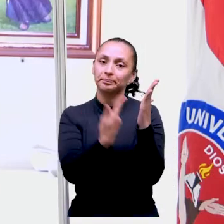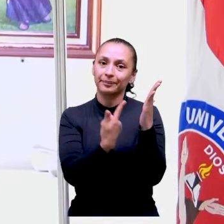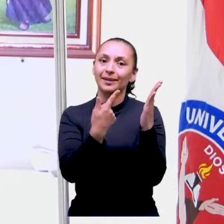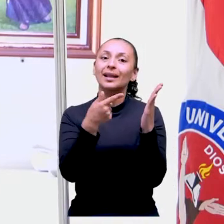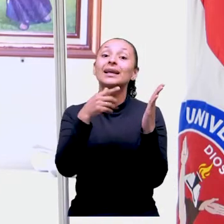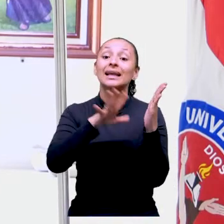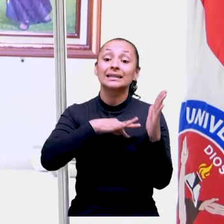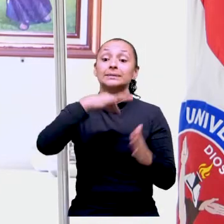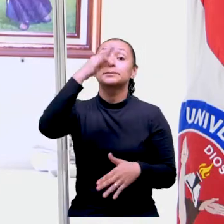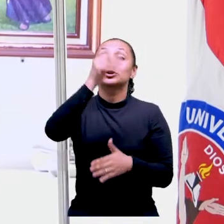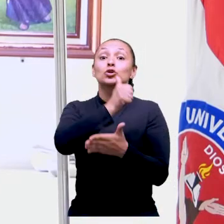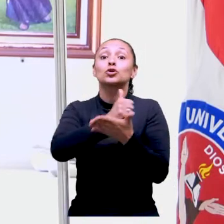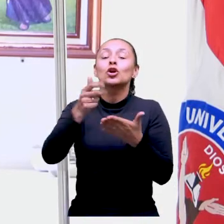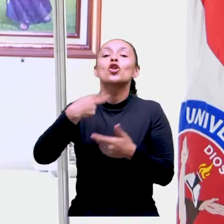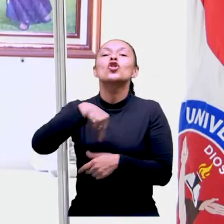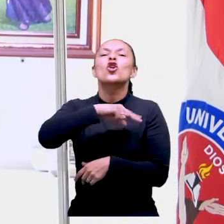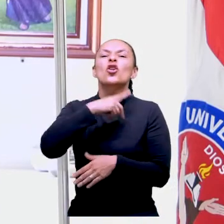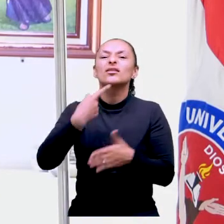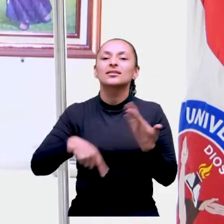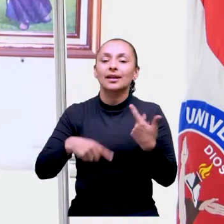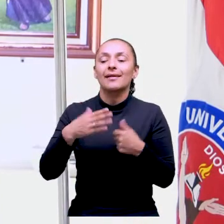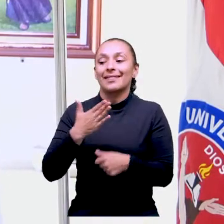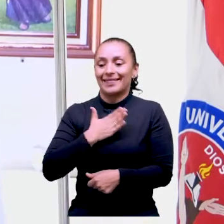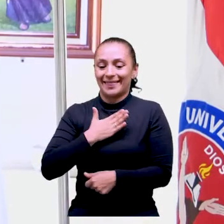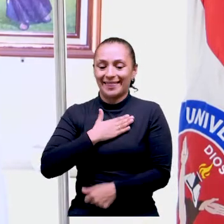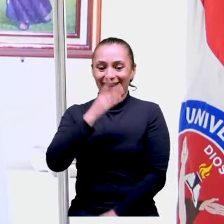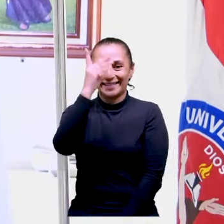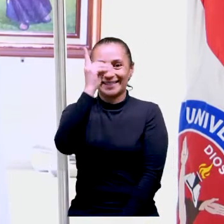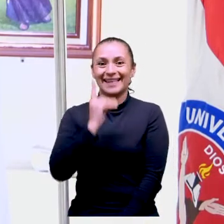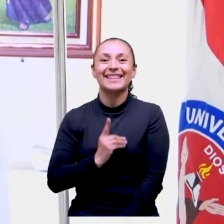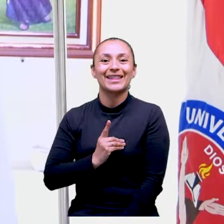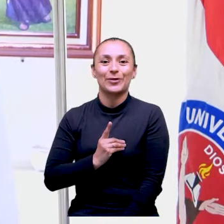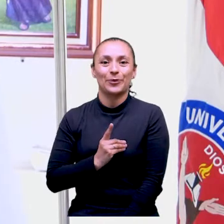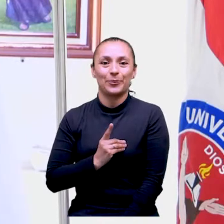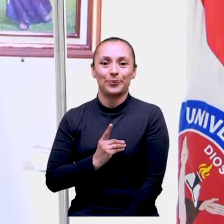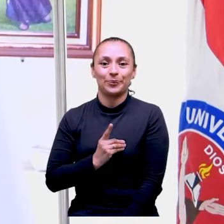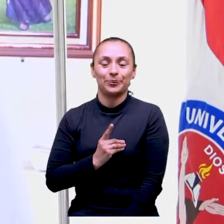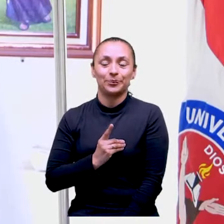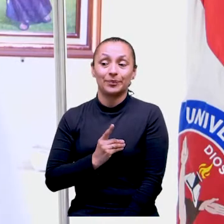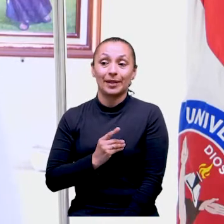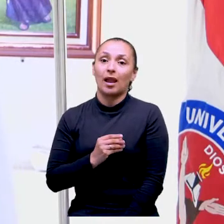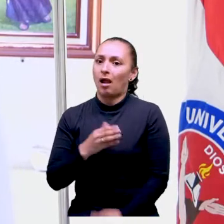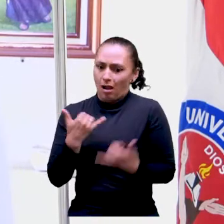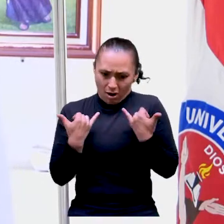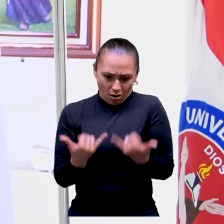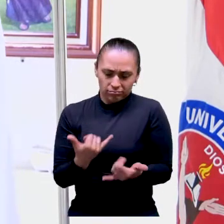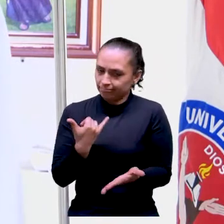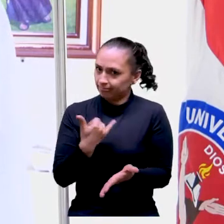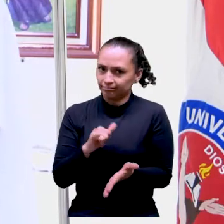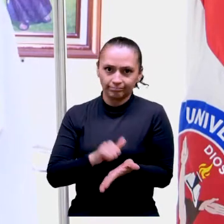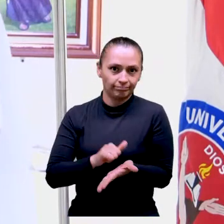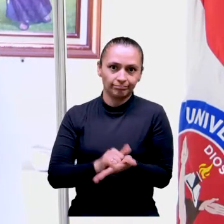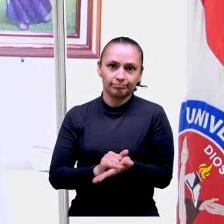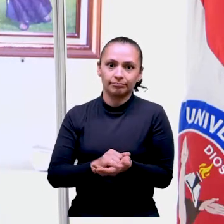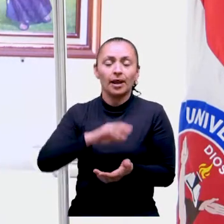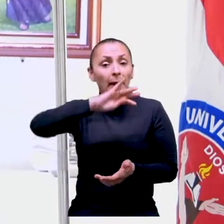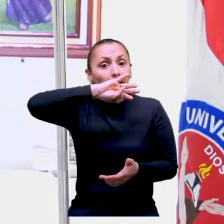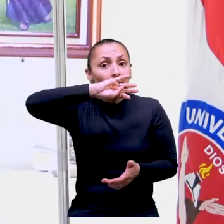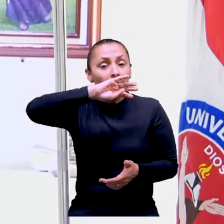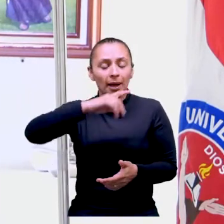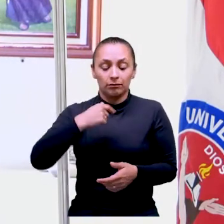nos dice la primera lectura el espíritu santo y nosotros hemos decidido y hoy en día